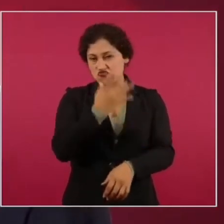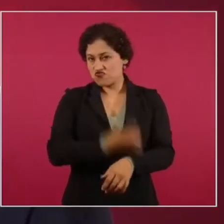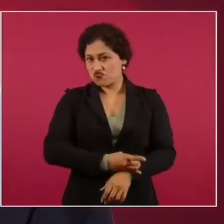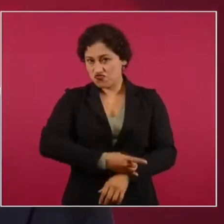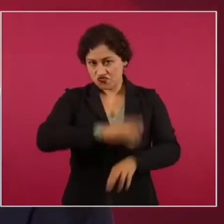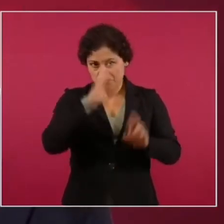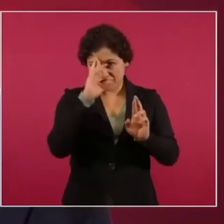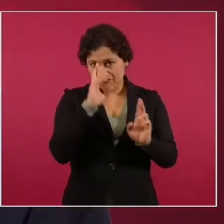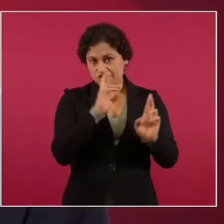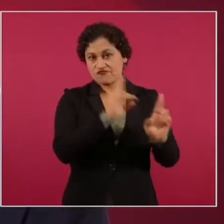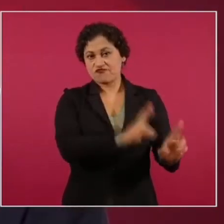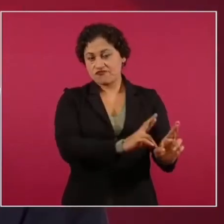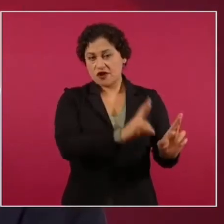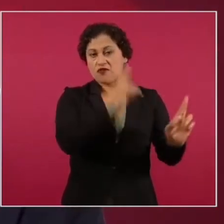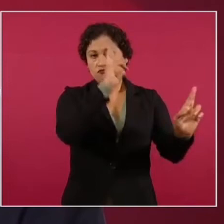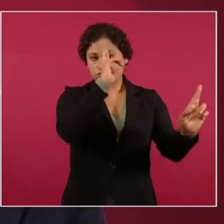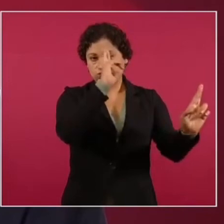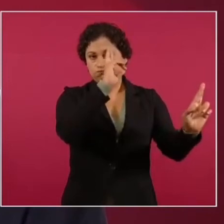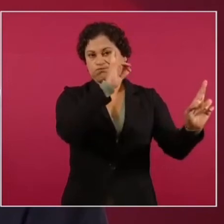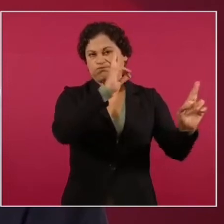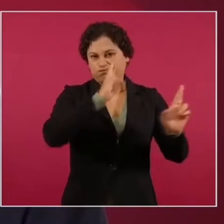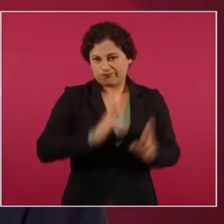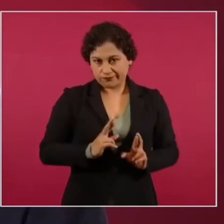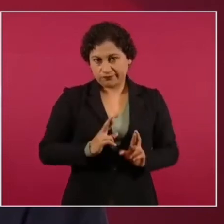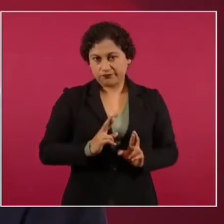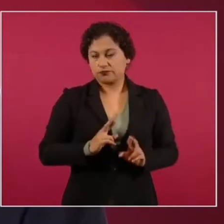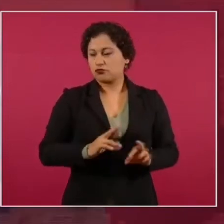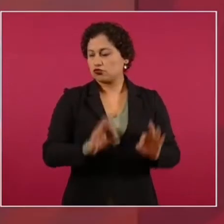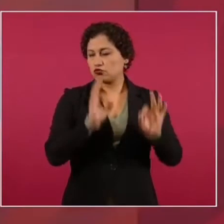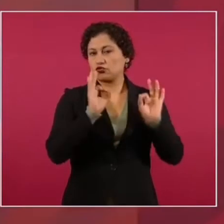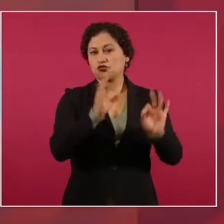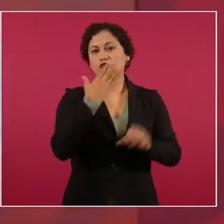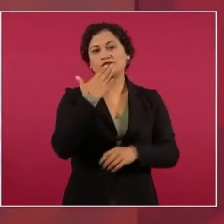por el respeto a México.